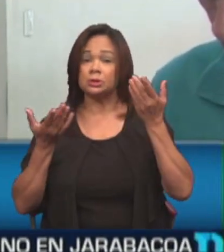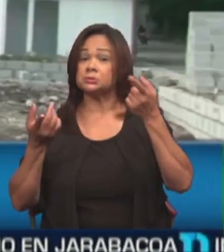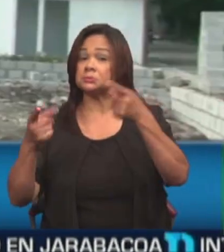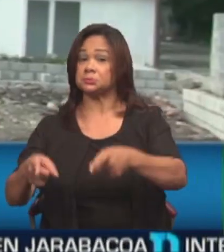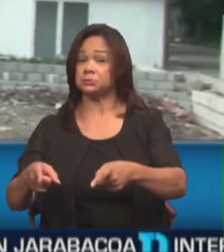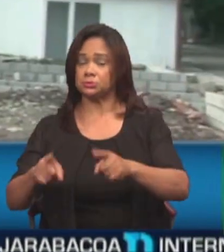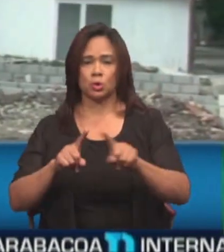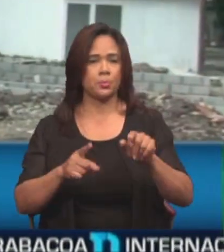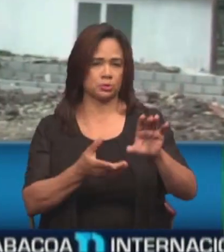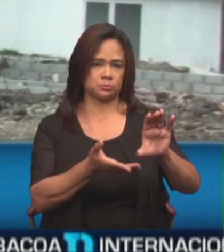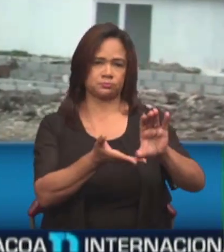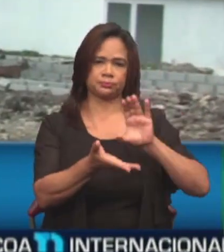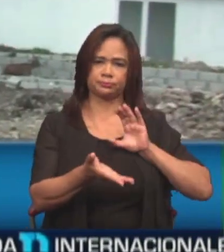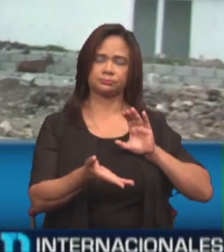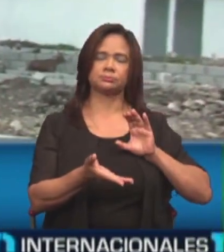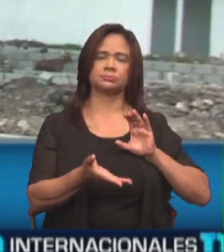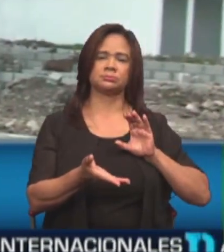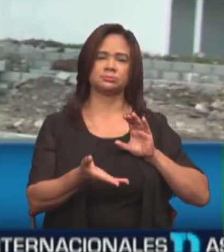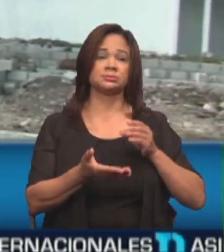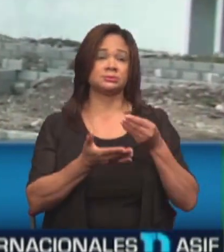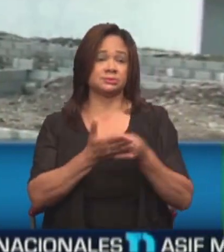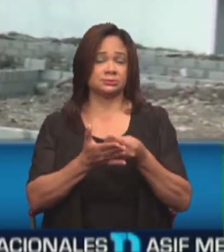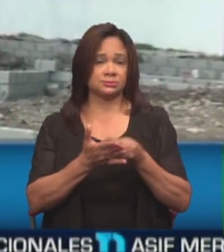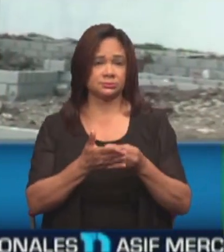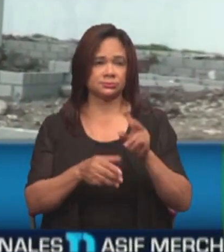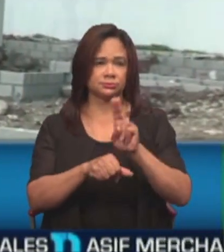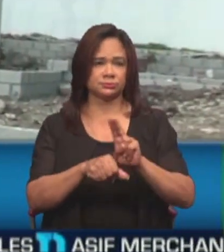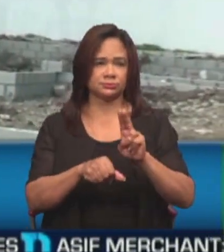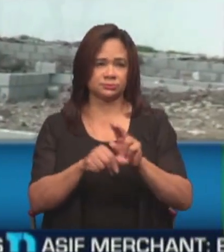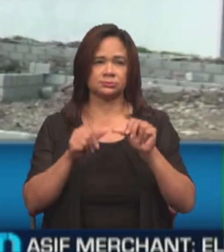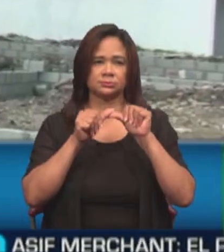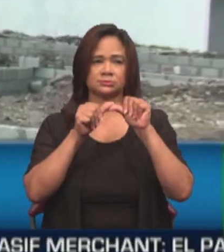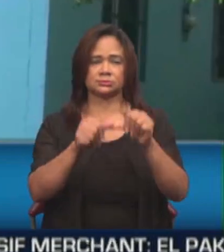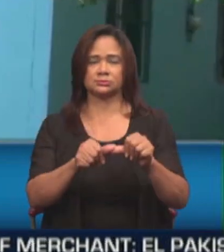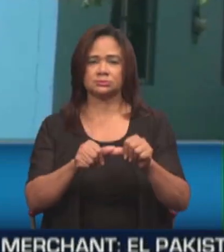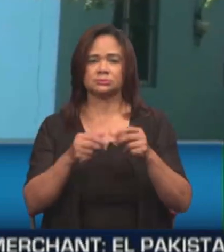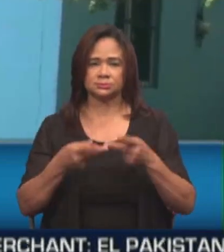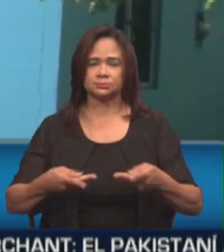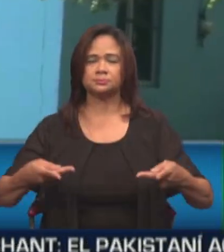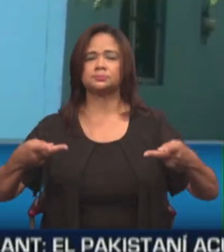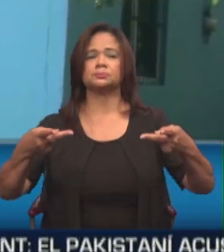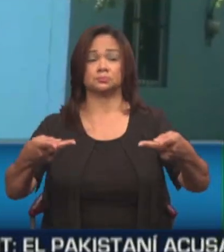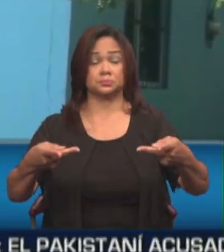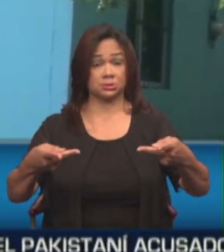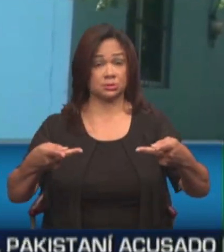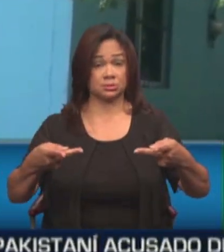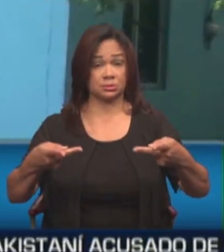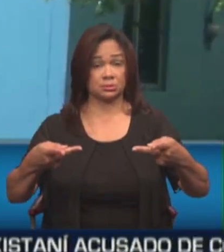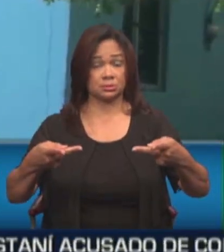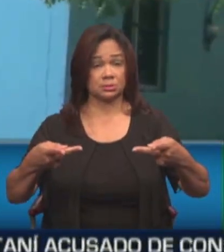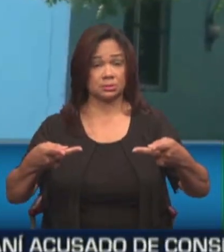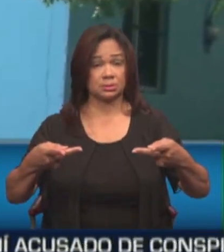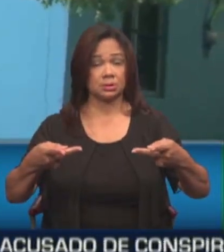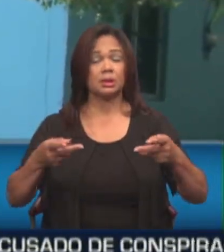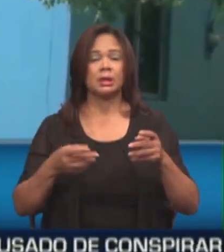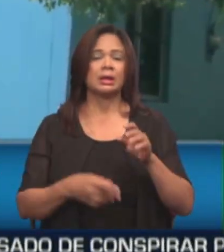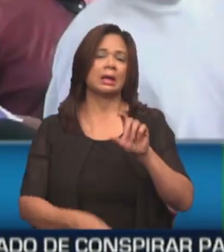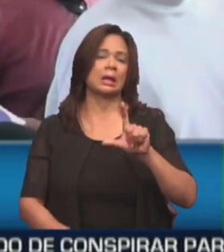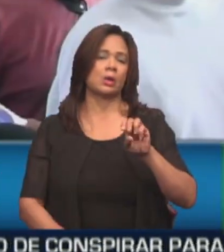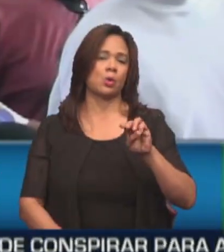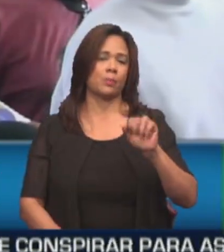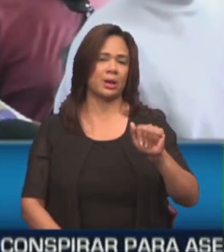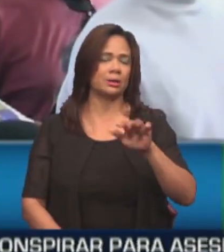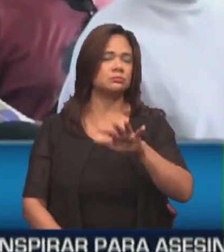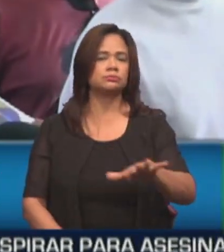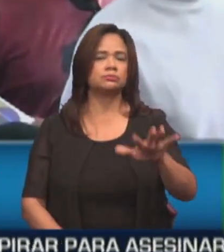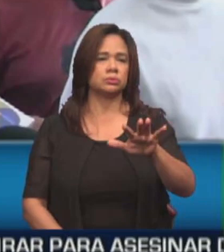hecho. El dinero estaba destinado para la continuación de la construcción de un parque en la comunidad de Las Lomas. Había